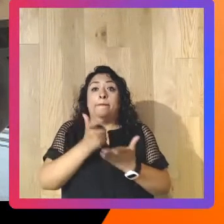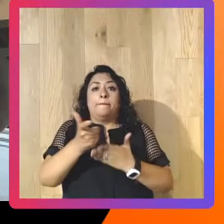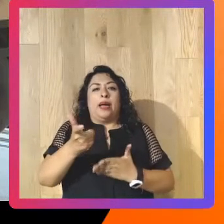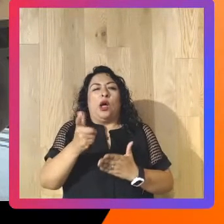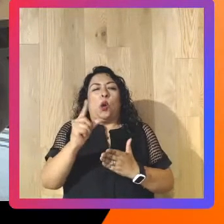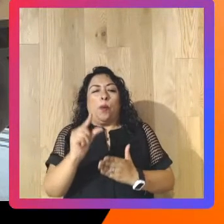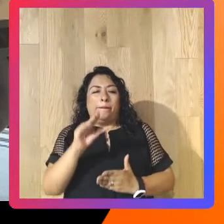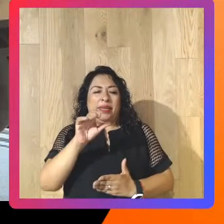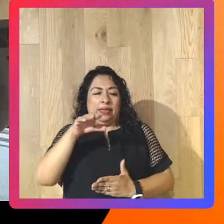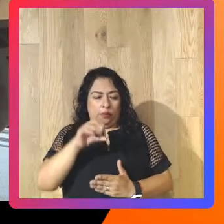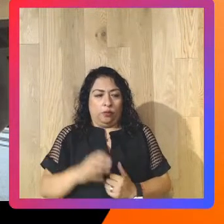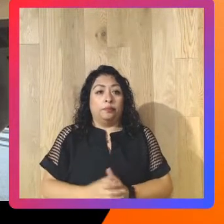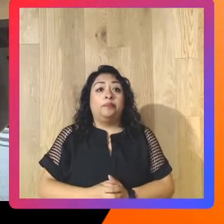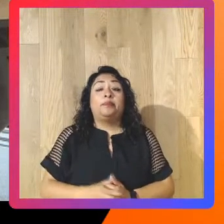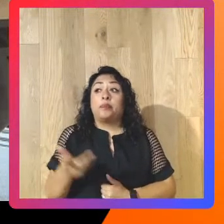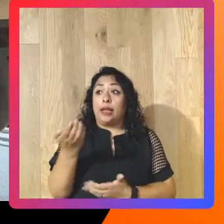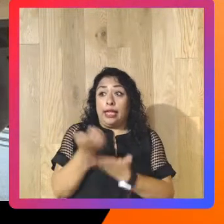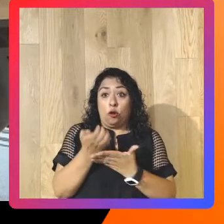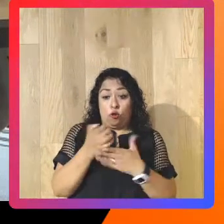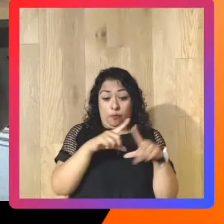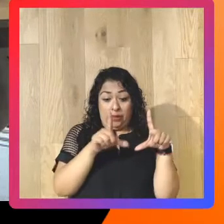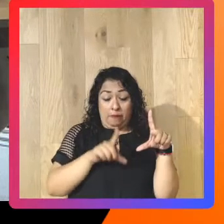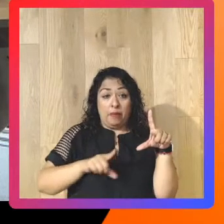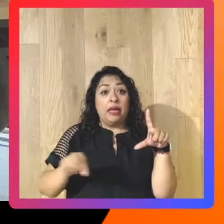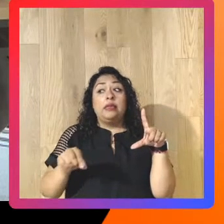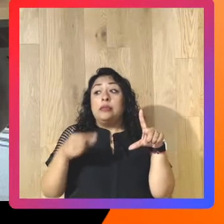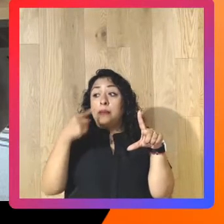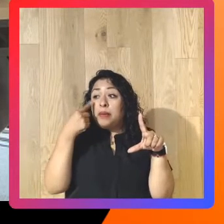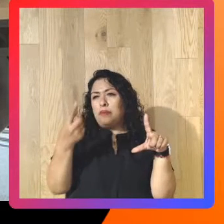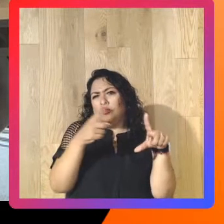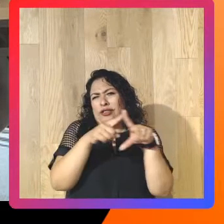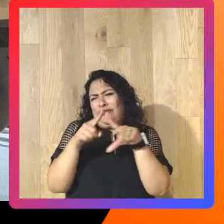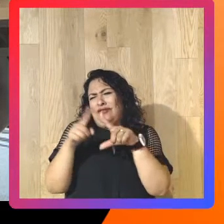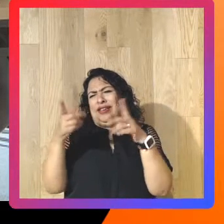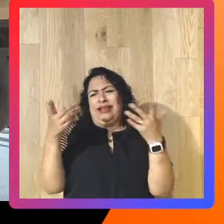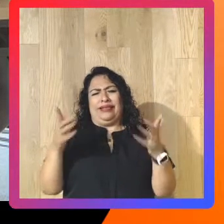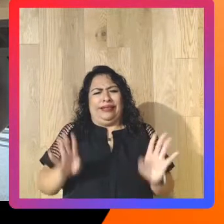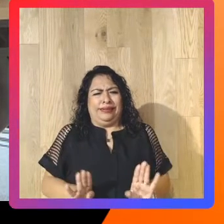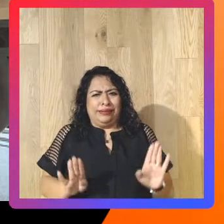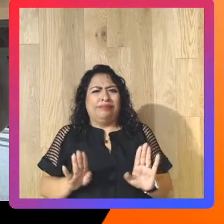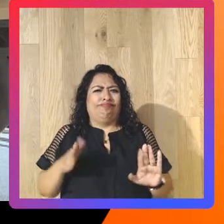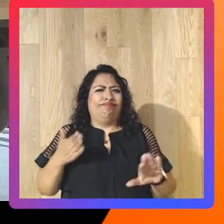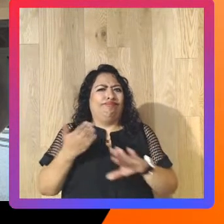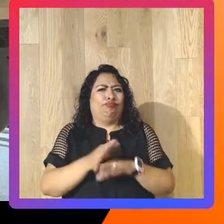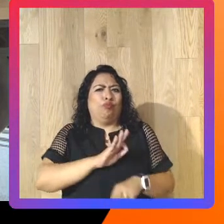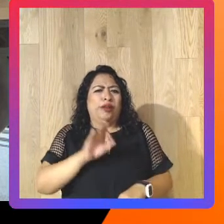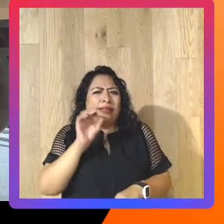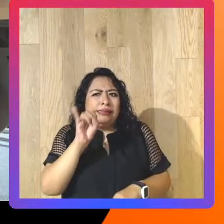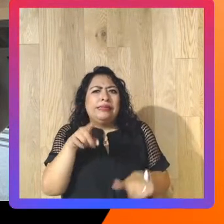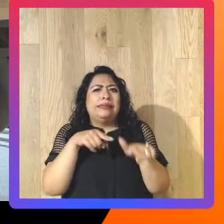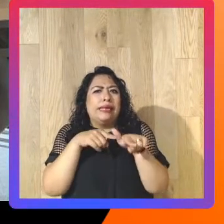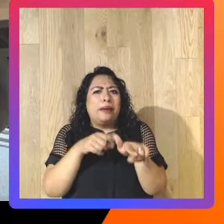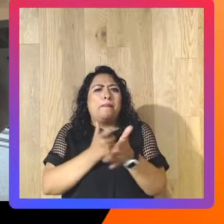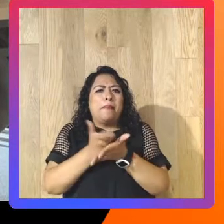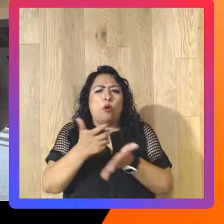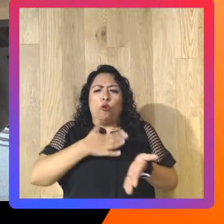mínimo. La economía de un país está influida por múltiples factores que afectan la posibilidad de establecer y mantener